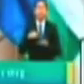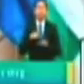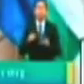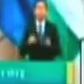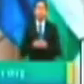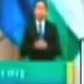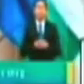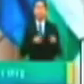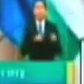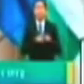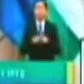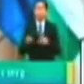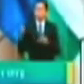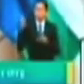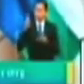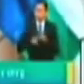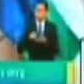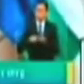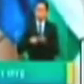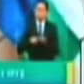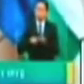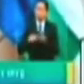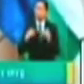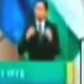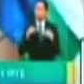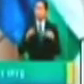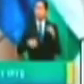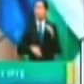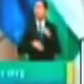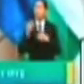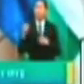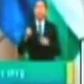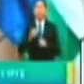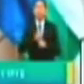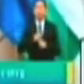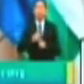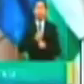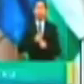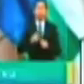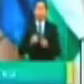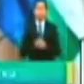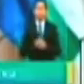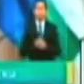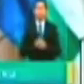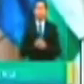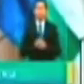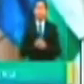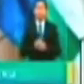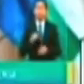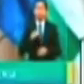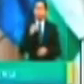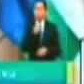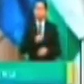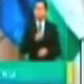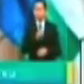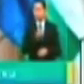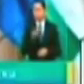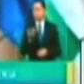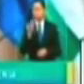como gobierno errónea respecto de nuestra soya, y a nosotros también nos ha